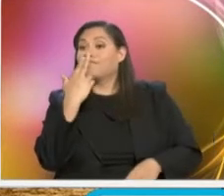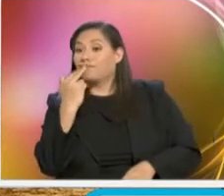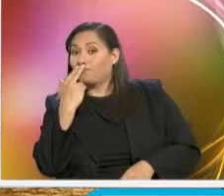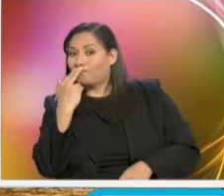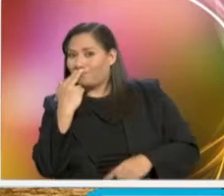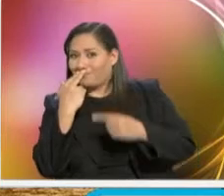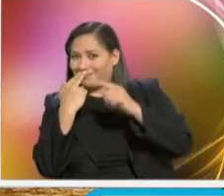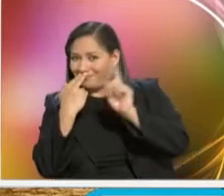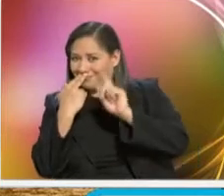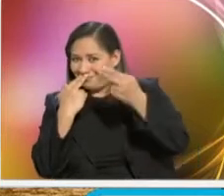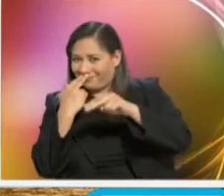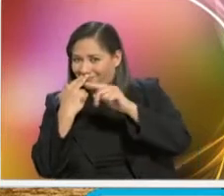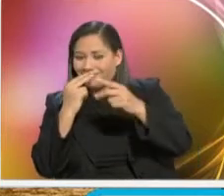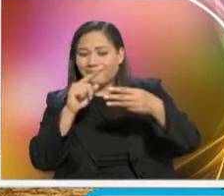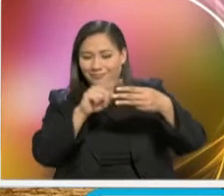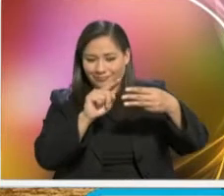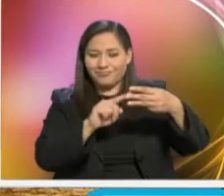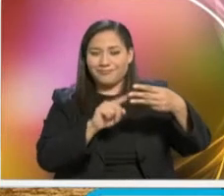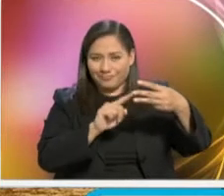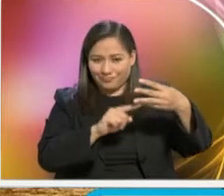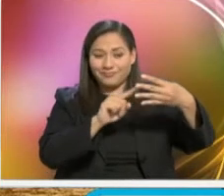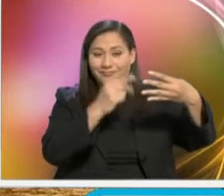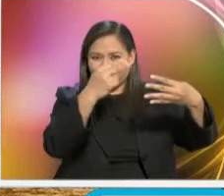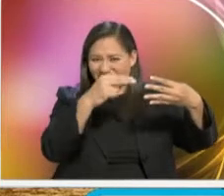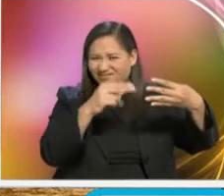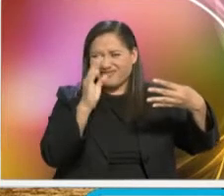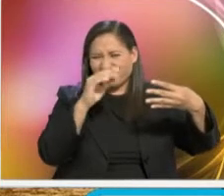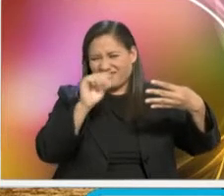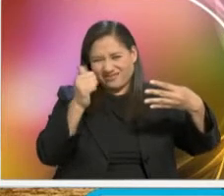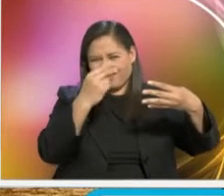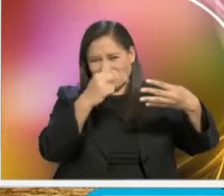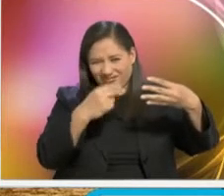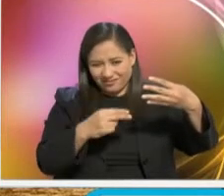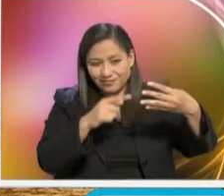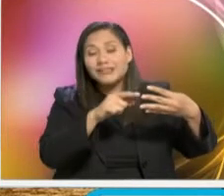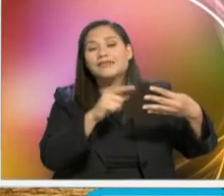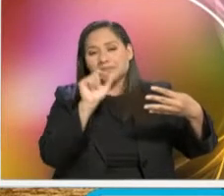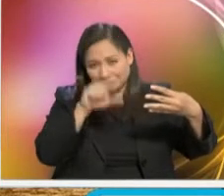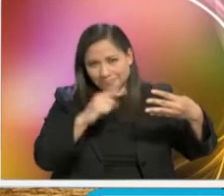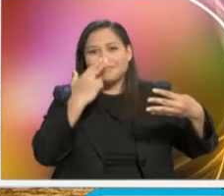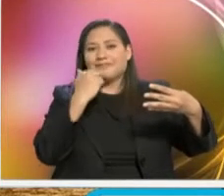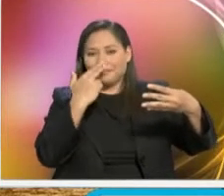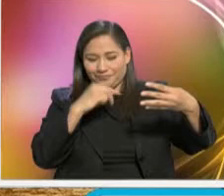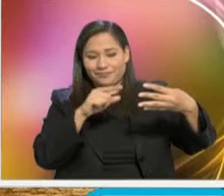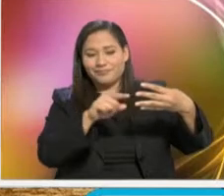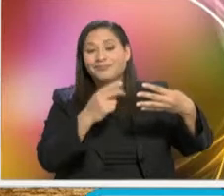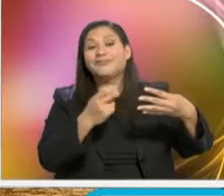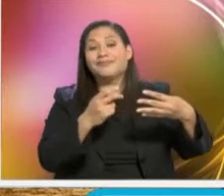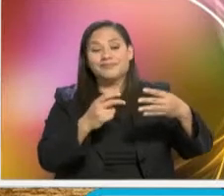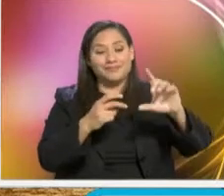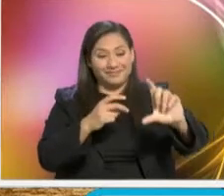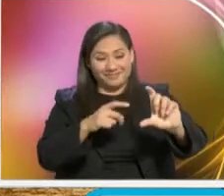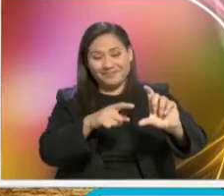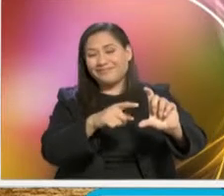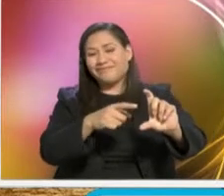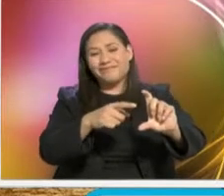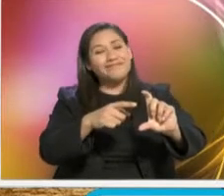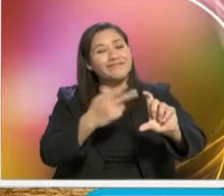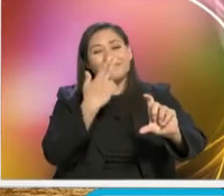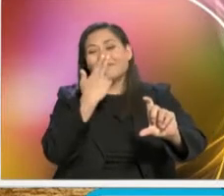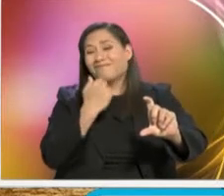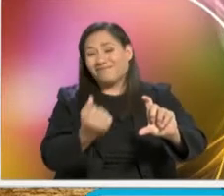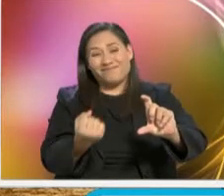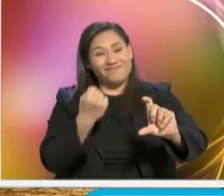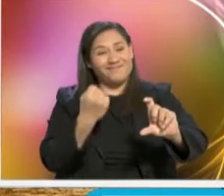Son exóticos, pero es azúcar. Eso es azúcar. Si está dentro de los primeros 3 lugares, tu producto es básicamente azúcar, o sea, quiere decir